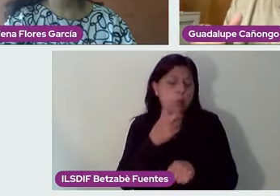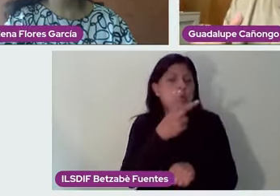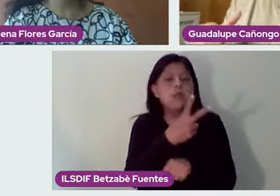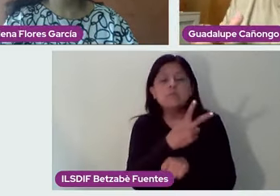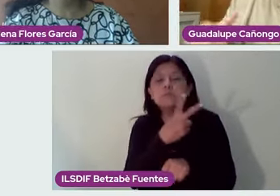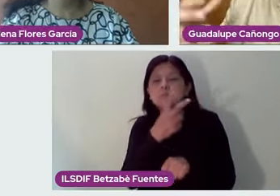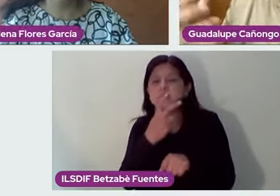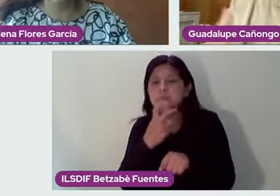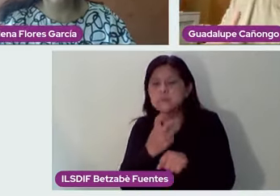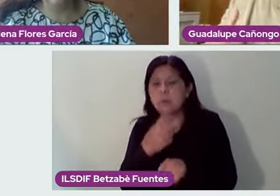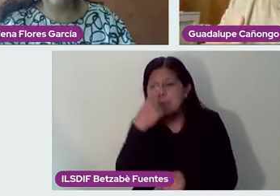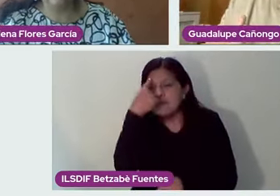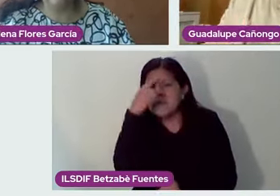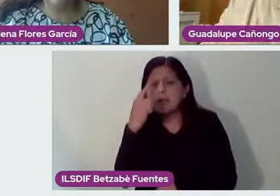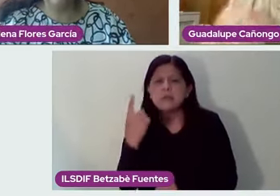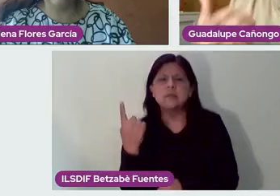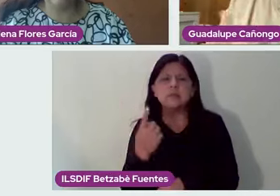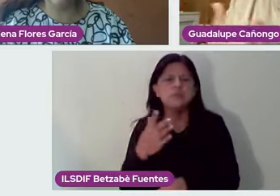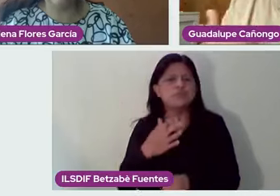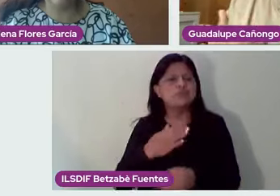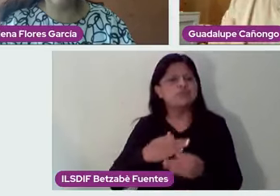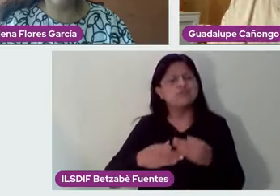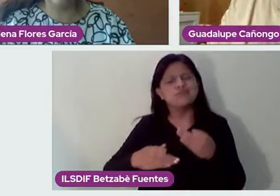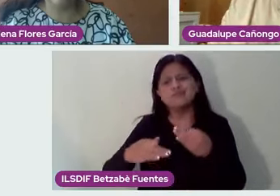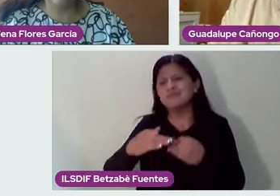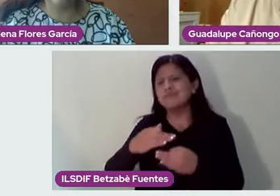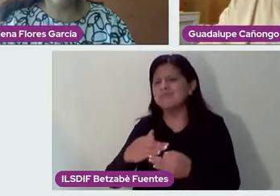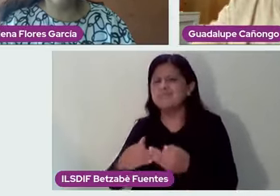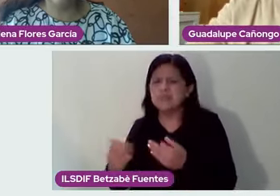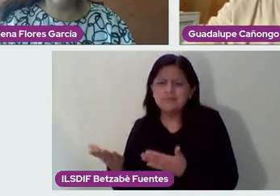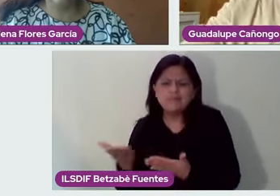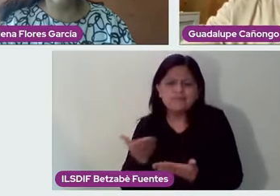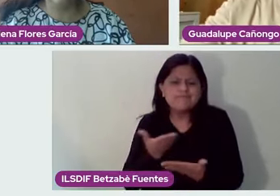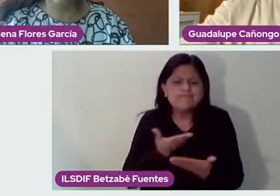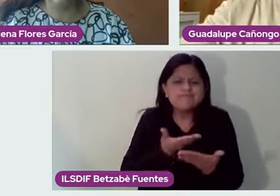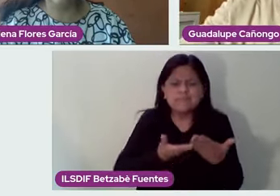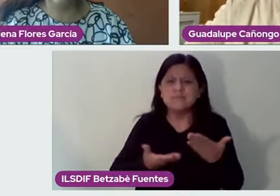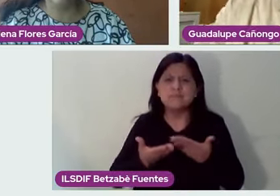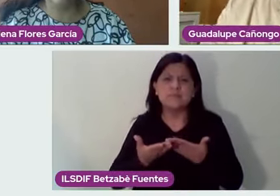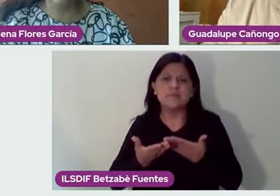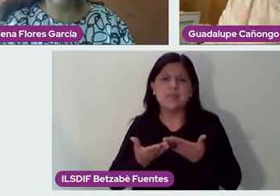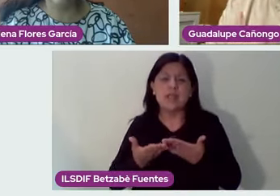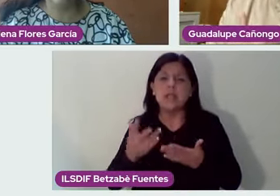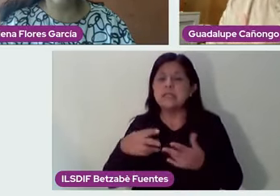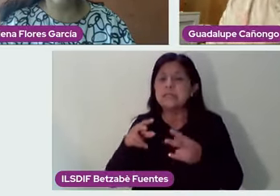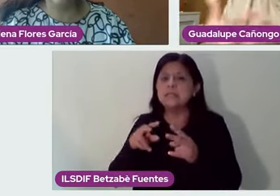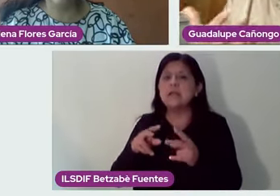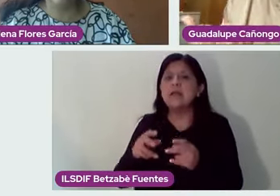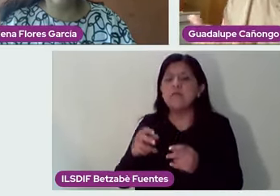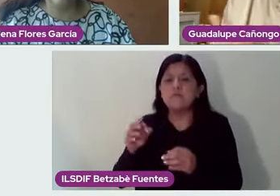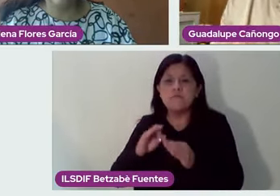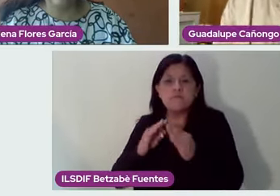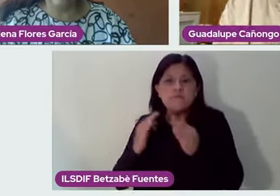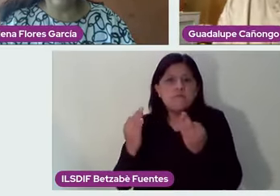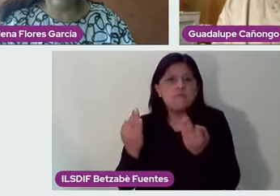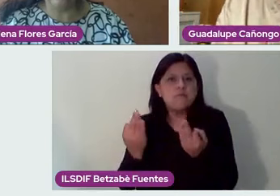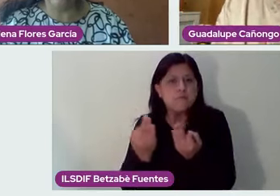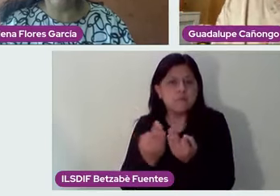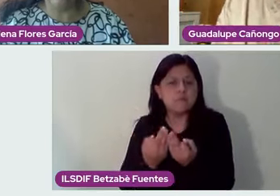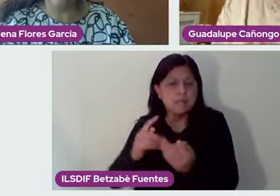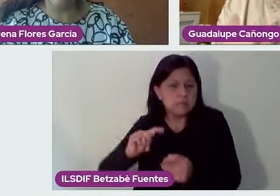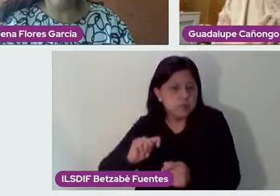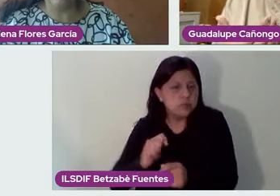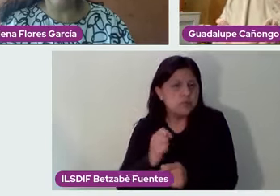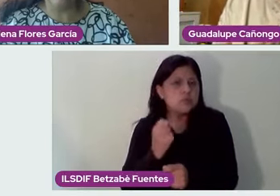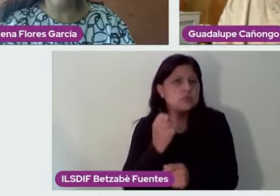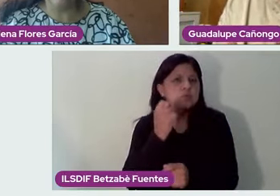a que podamos integrarnos a este escenario, a este mundo, ¿no? De la